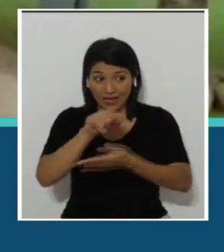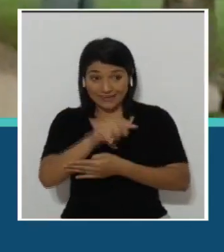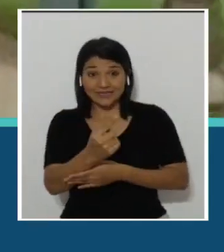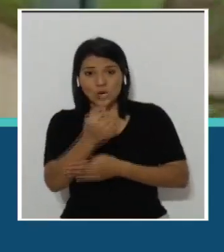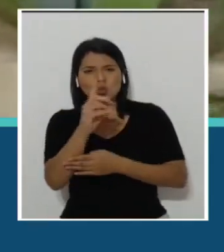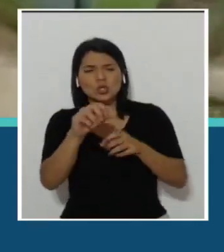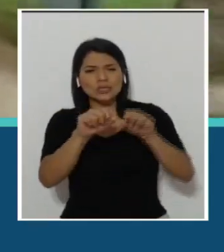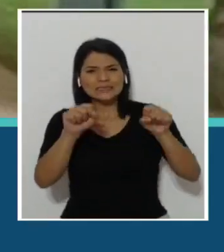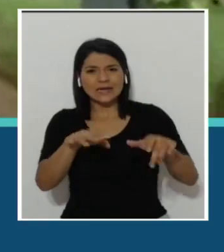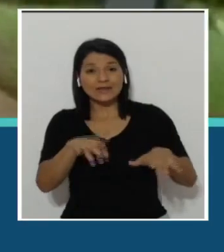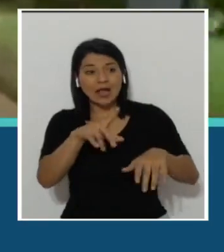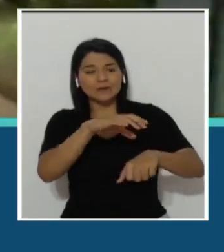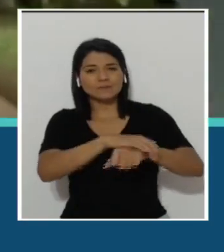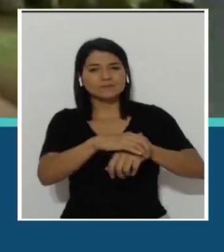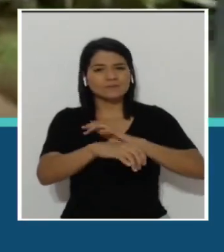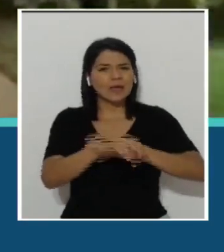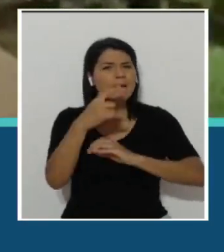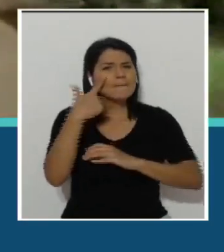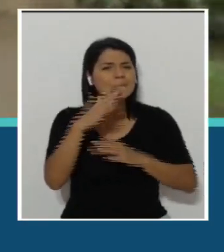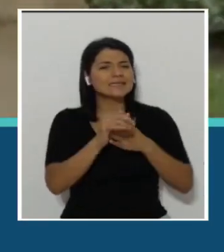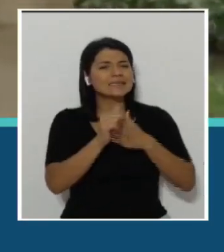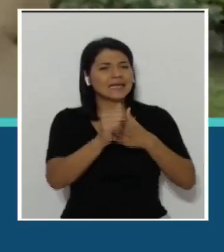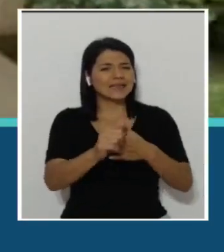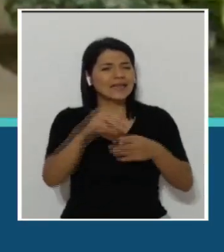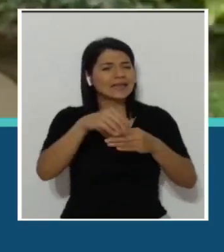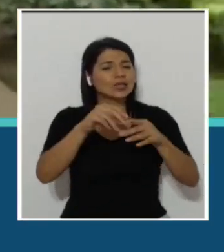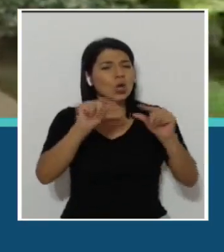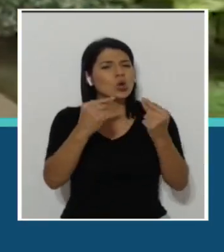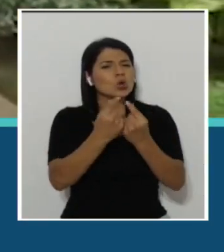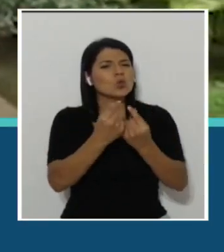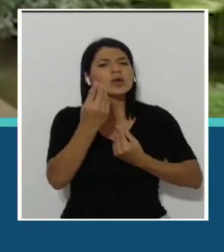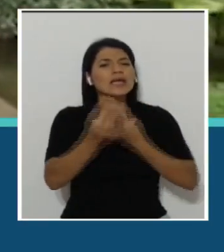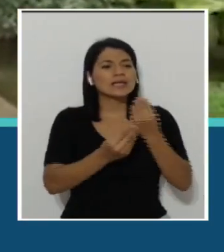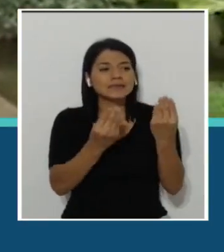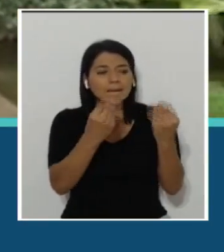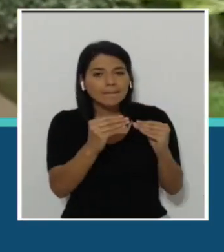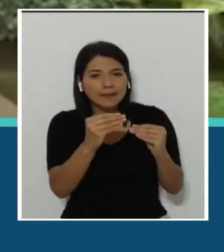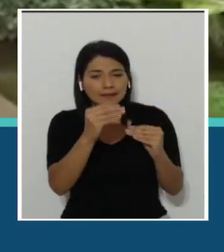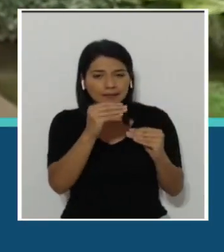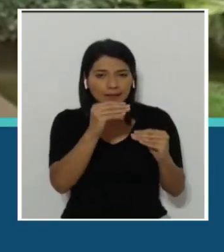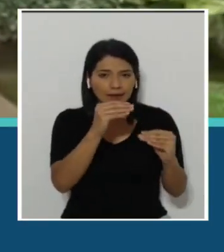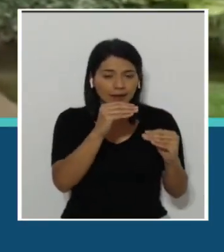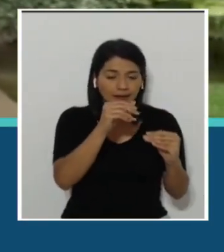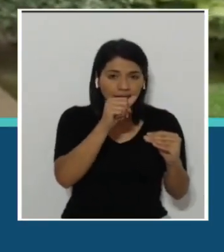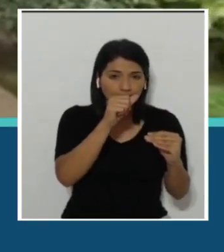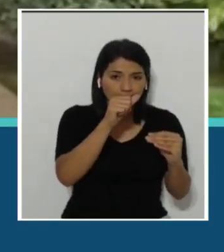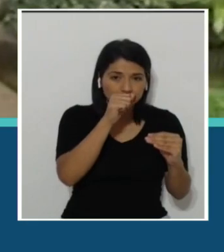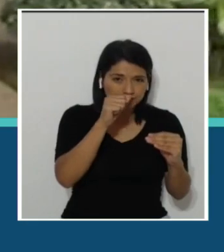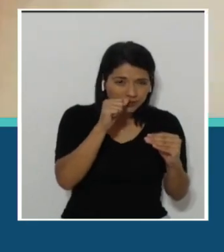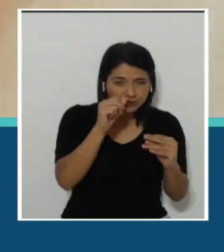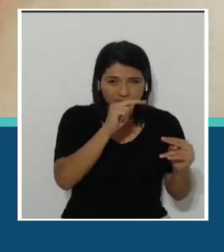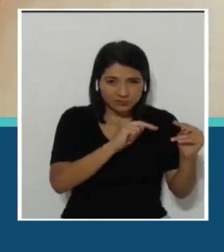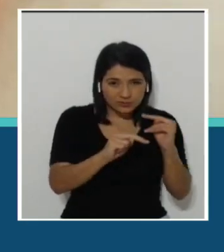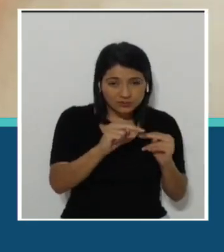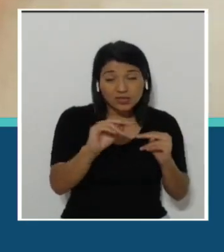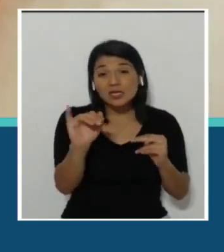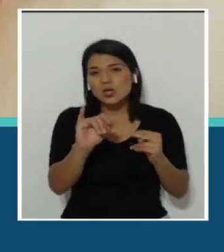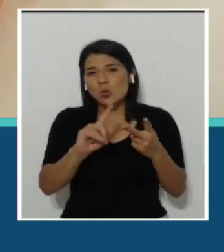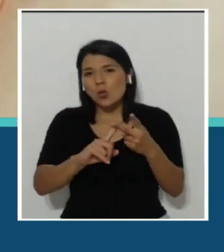al presunto líder de una organización dedicada al narcotráfico y a legitimar el dinero proveniente de la actividad ilícita.